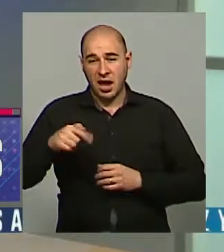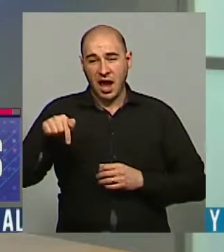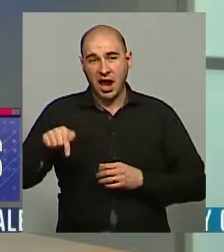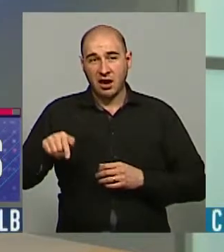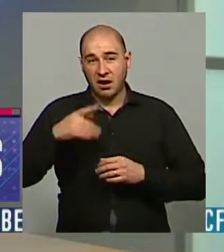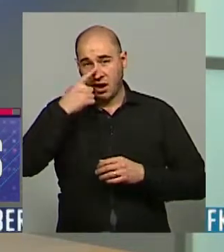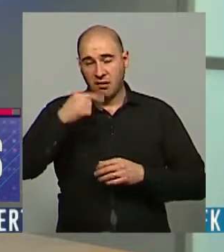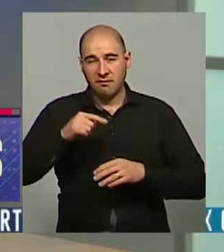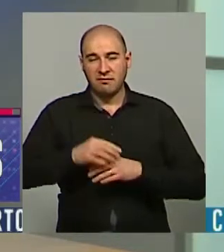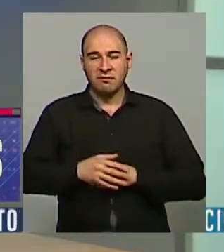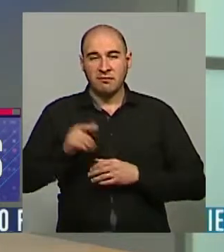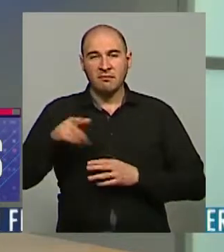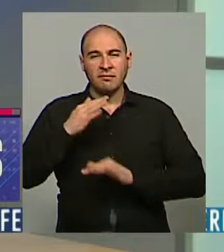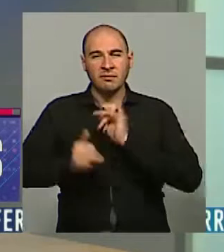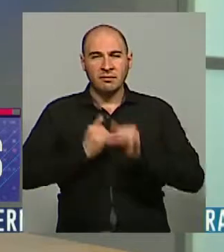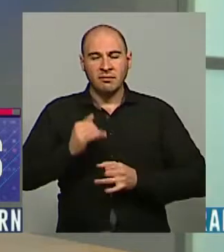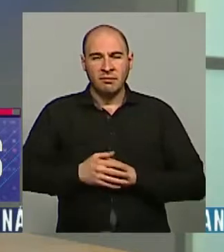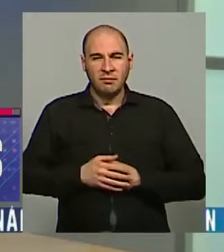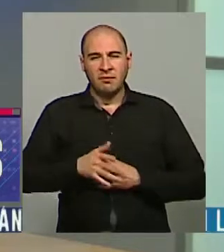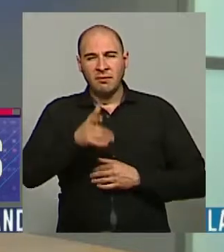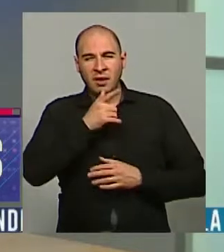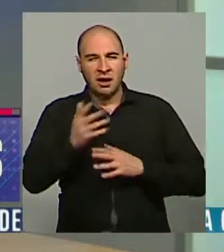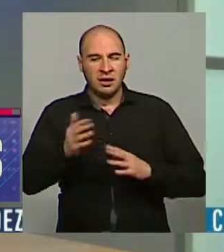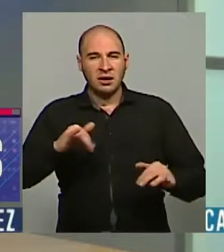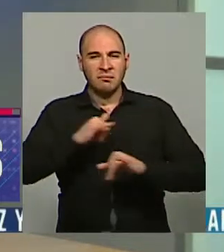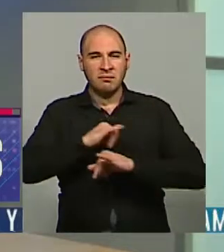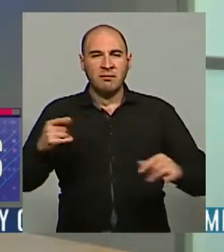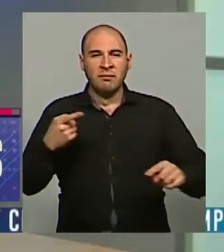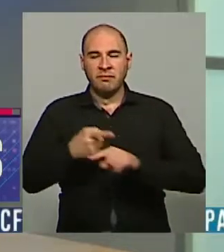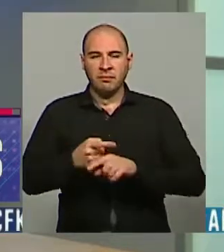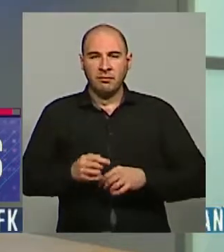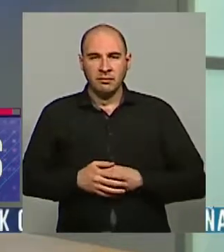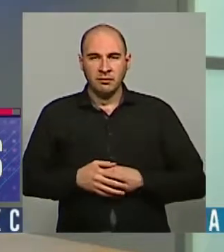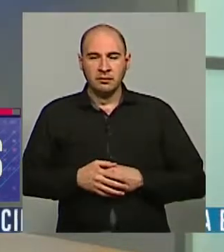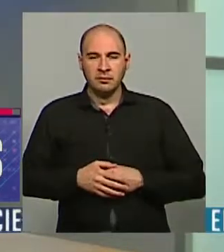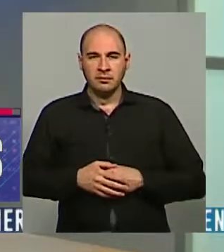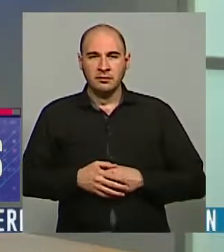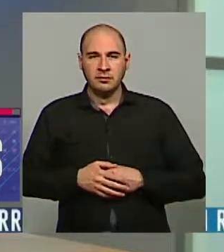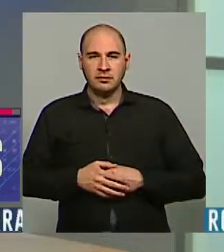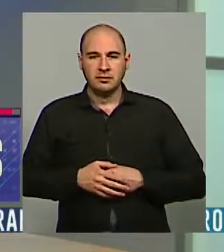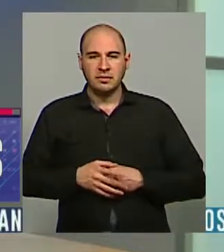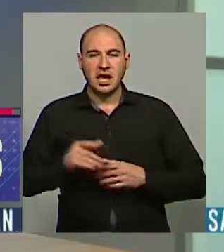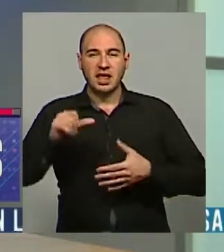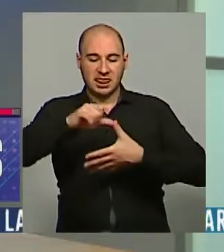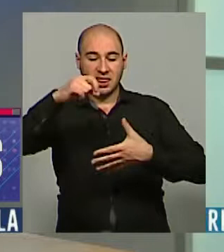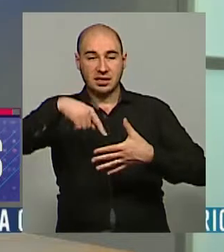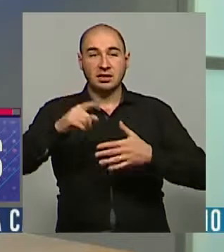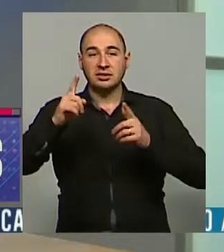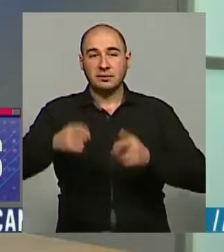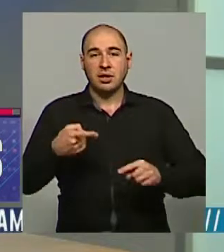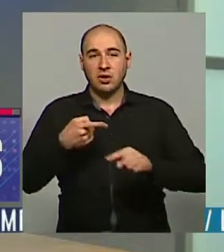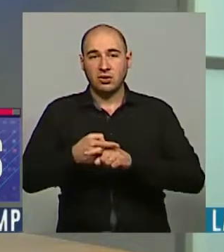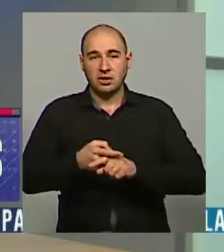que, en definitiva, hablan de una especie de campaña contra los latinos y especialmente